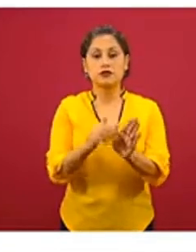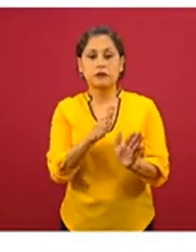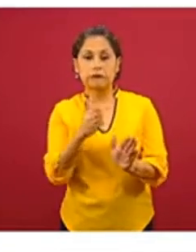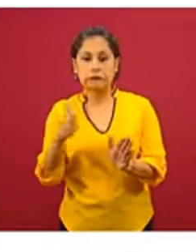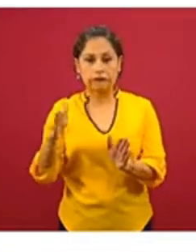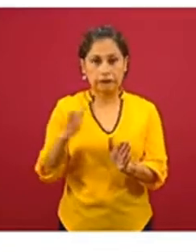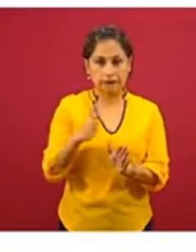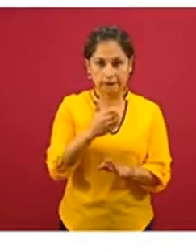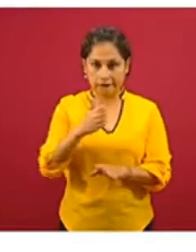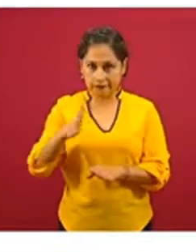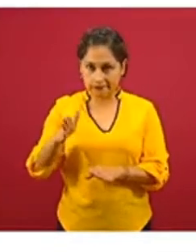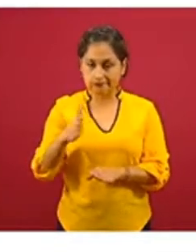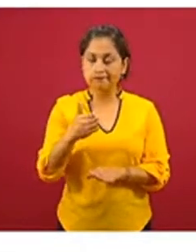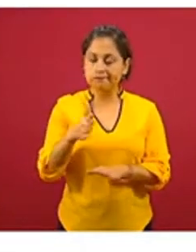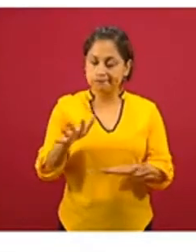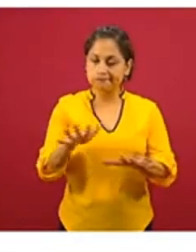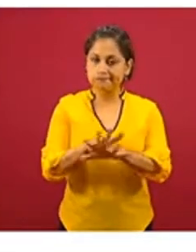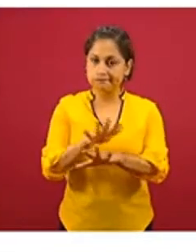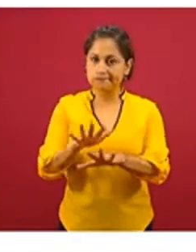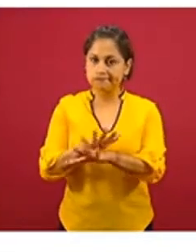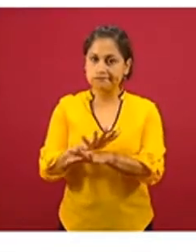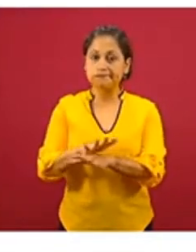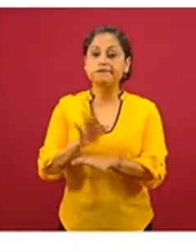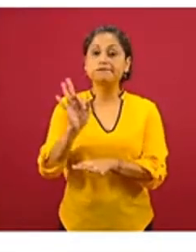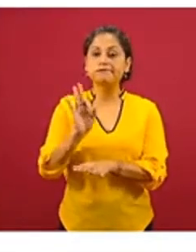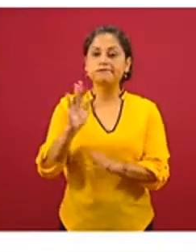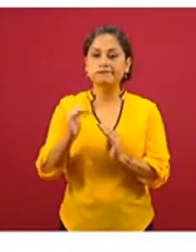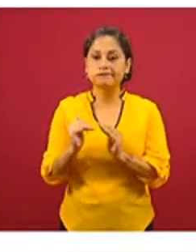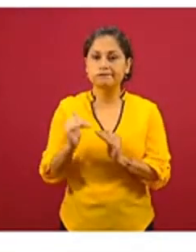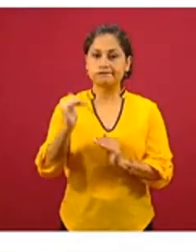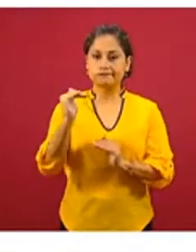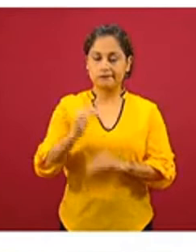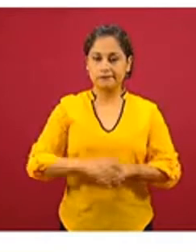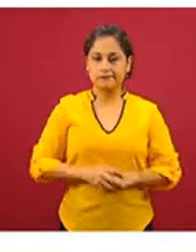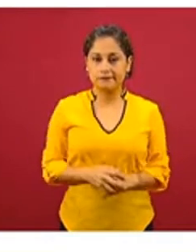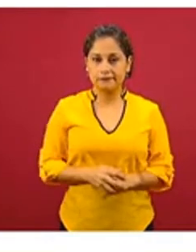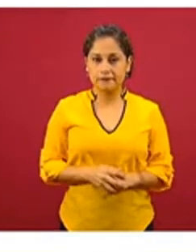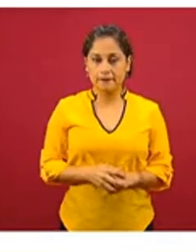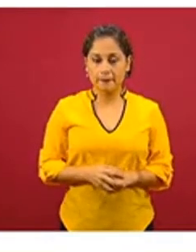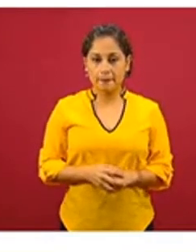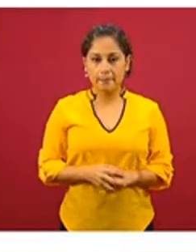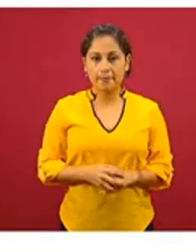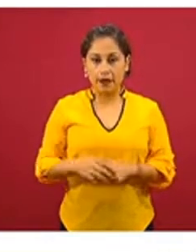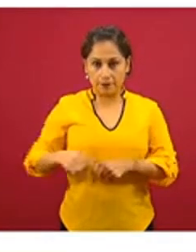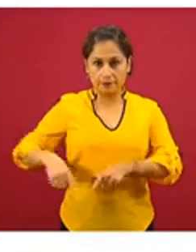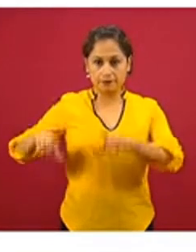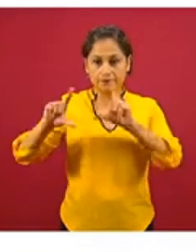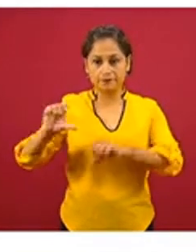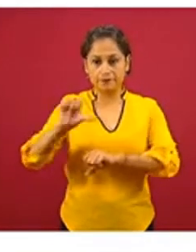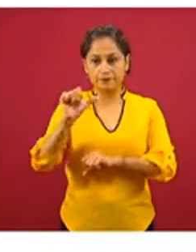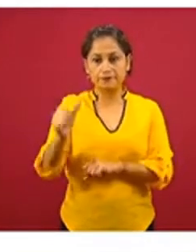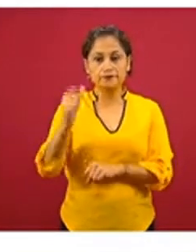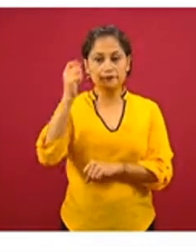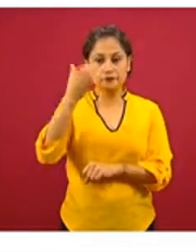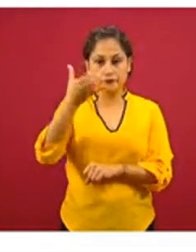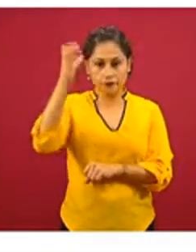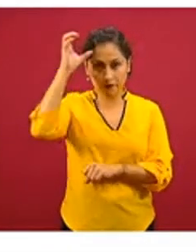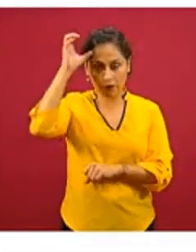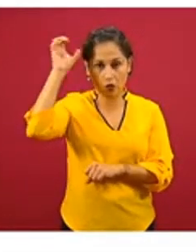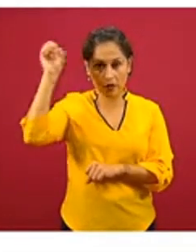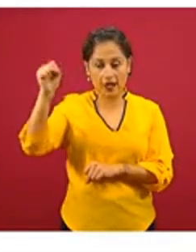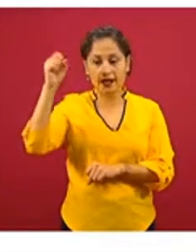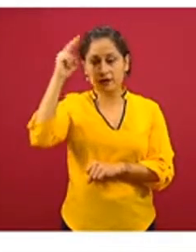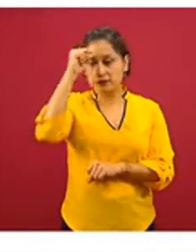con una movilidad elevada. Los siguientes 4 estados, por favor. Morelos, Nayarit, Nuevo León y